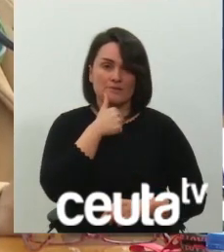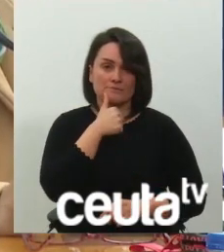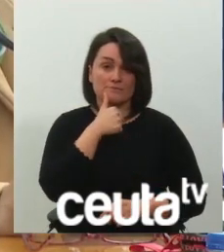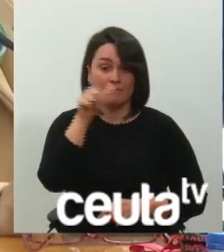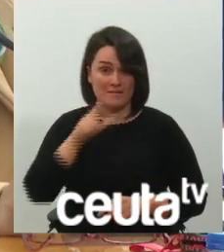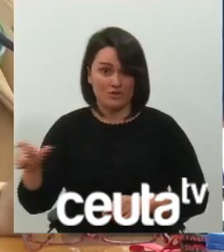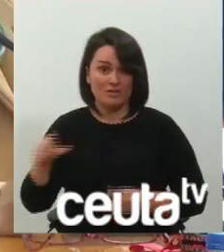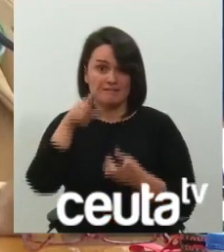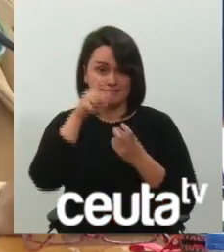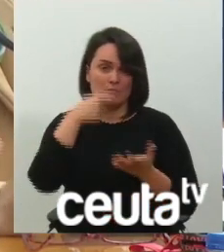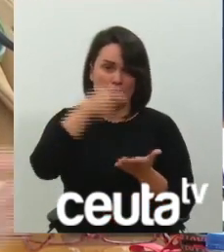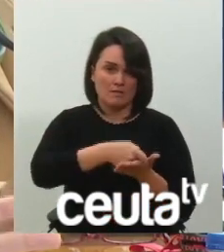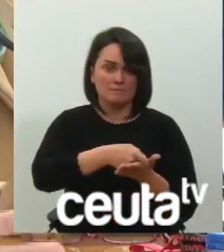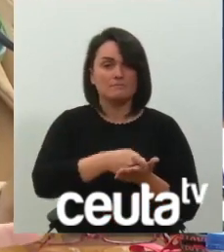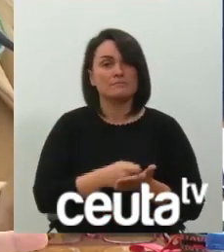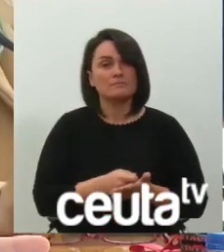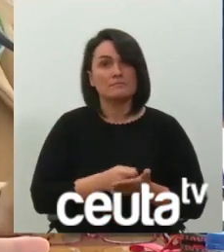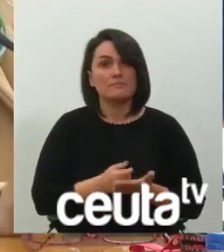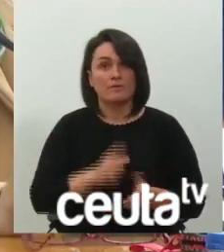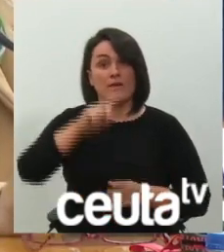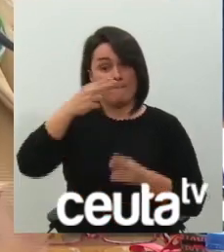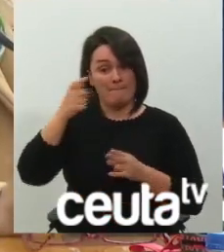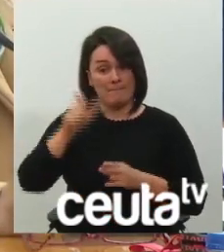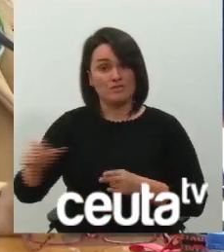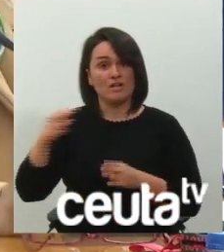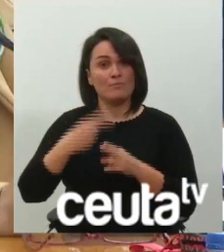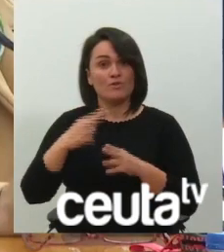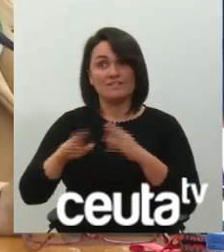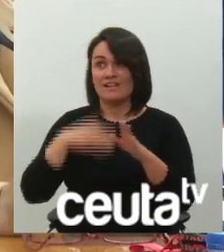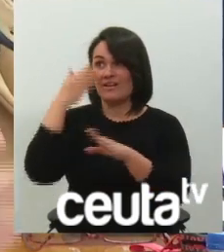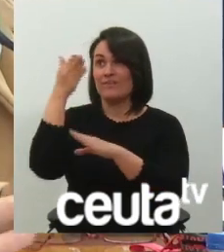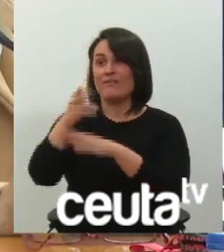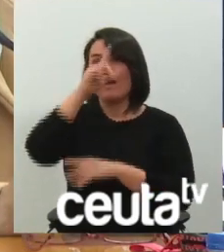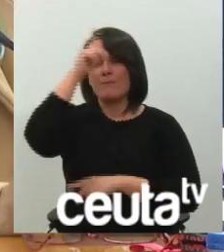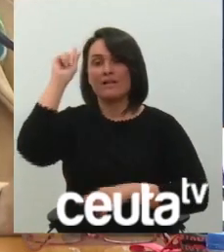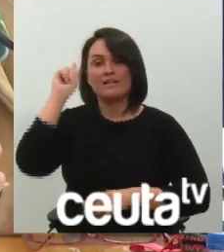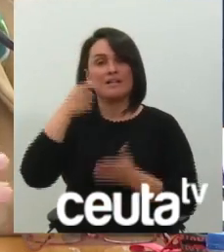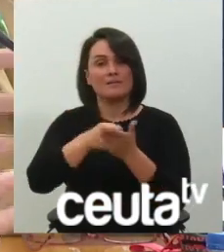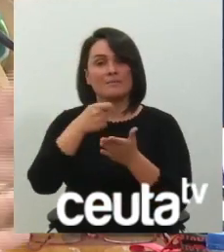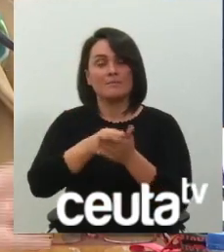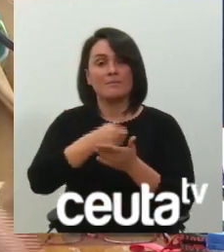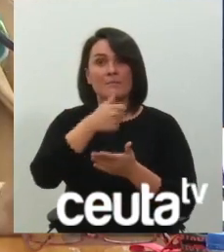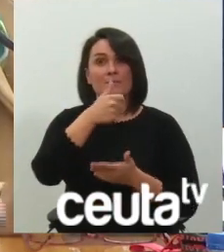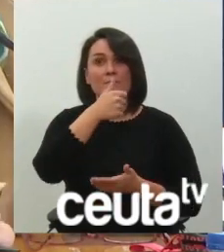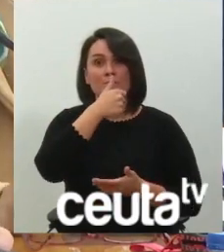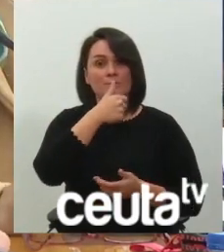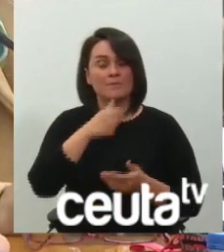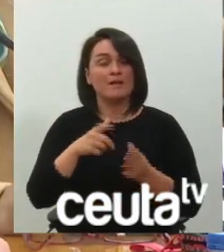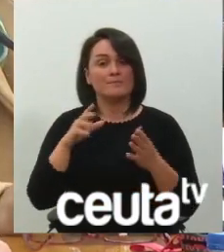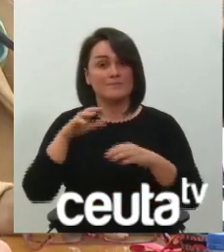presidente va a madrid a estrecharle la mano a pedro sánchez para que mande dinero y el dinero se reparte en de